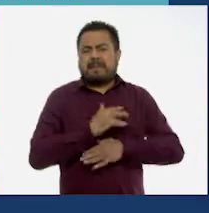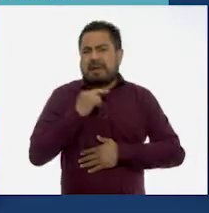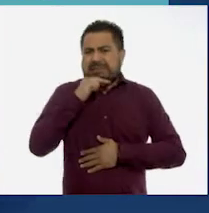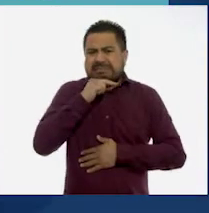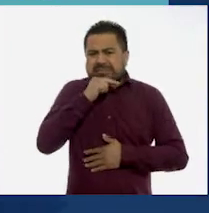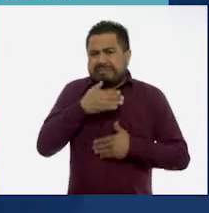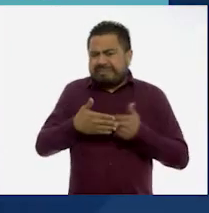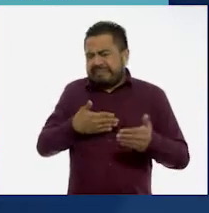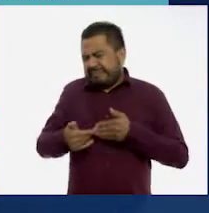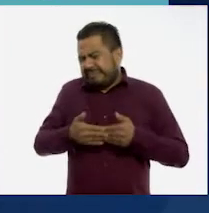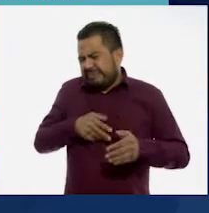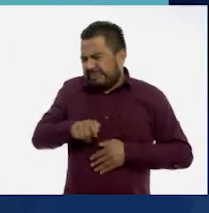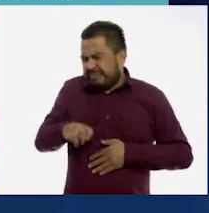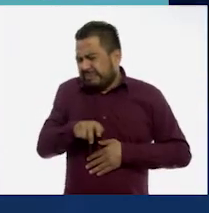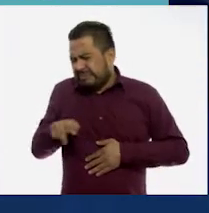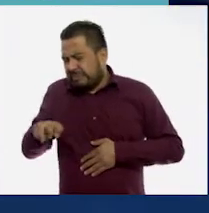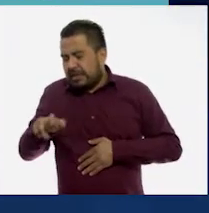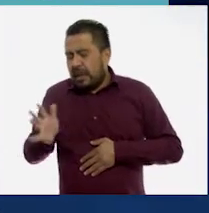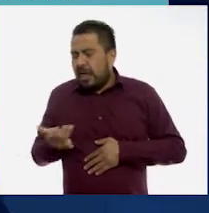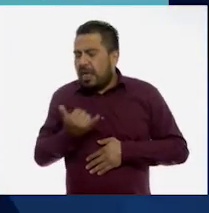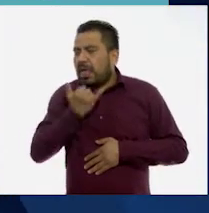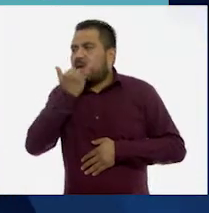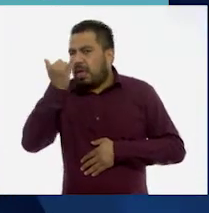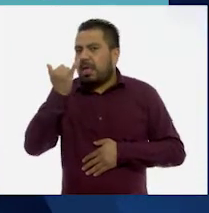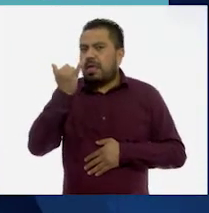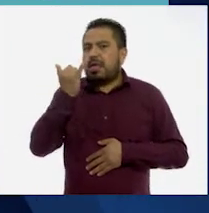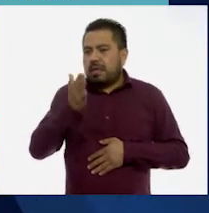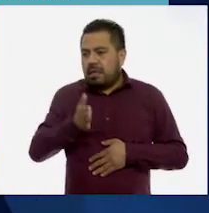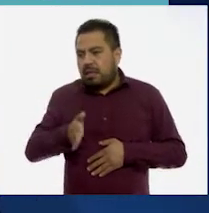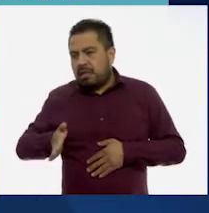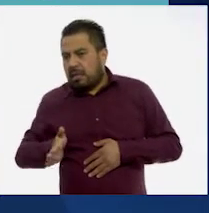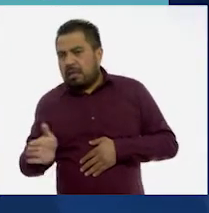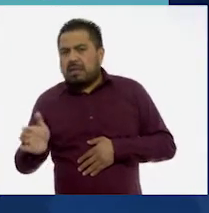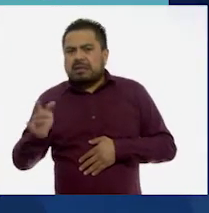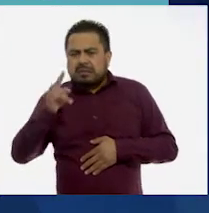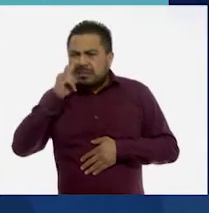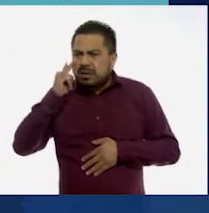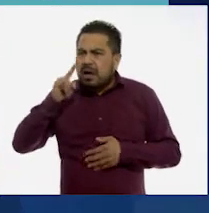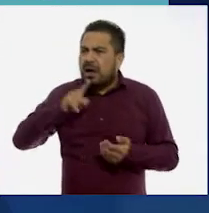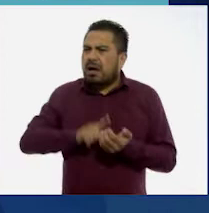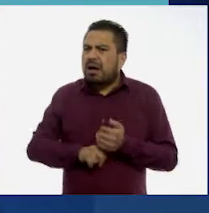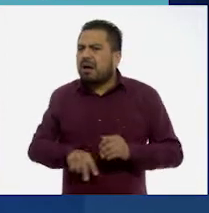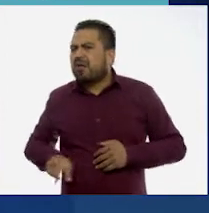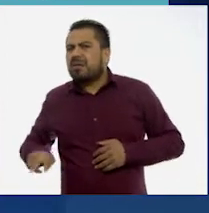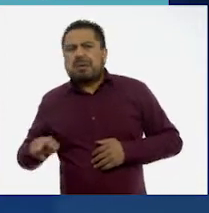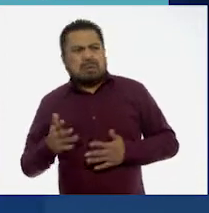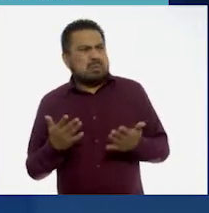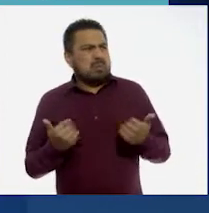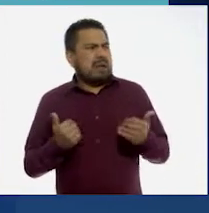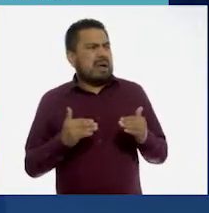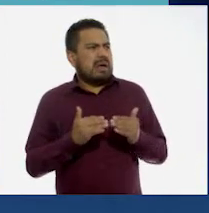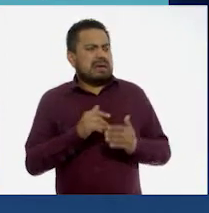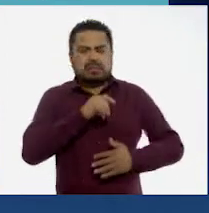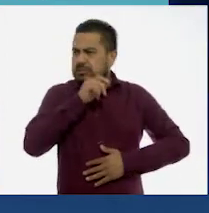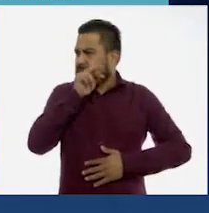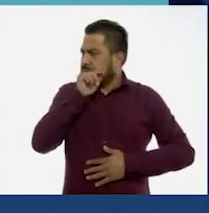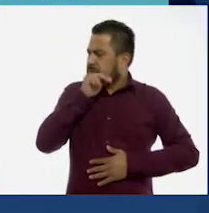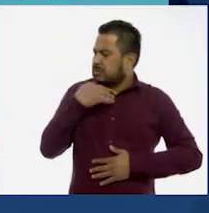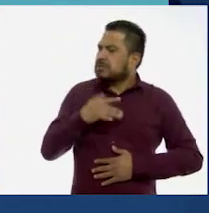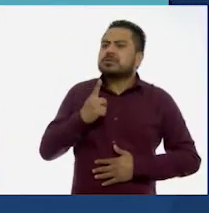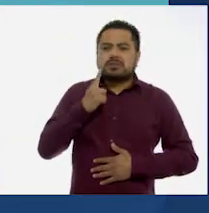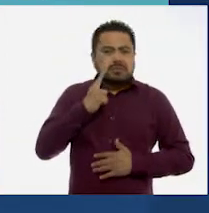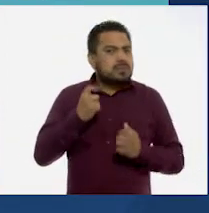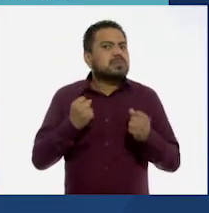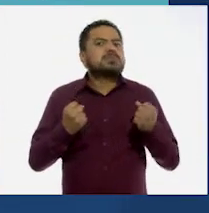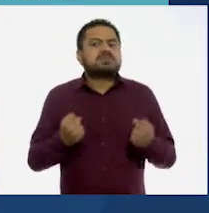a donde le esperaban, equivocó el camino. «No veo ninguna casa», pensó preocupada. «Estoy